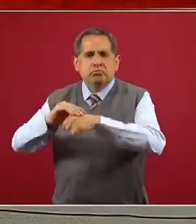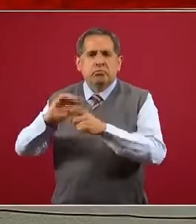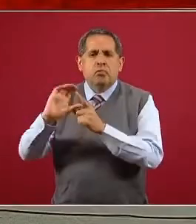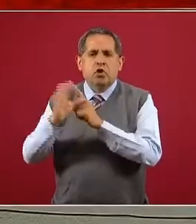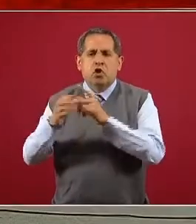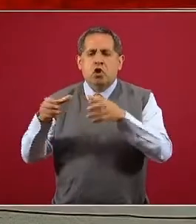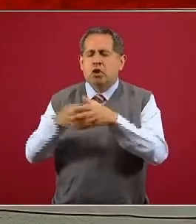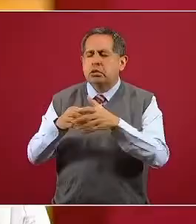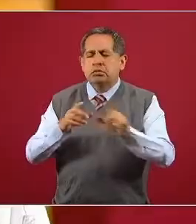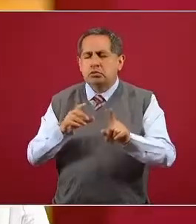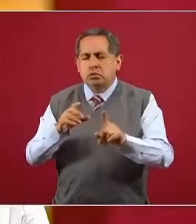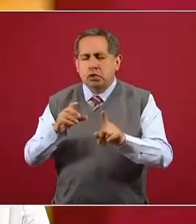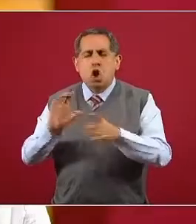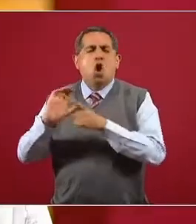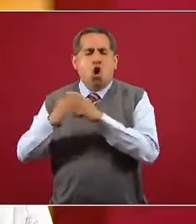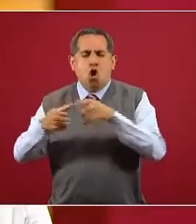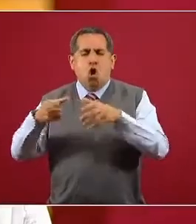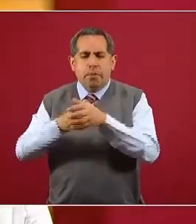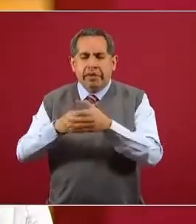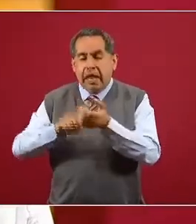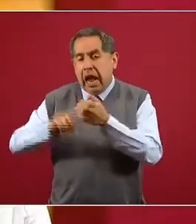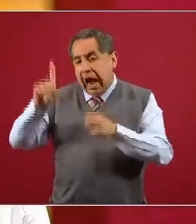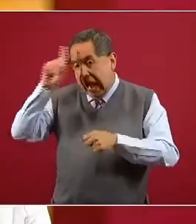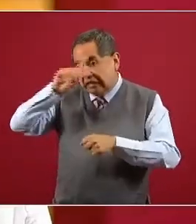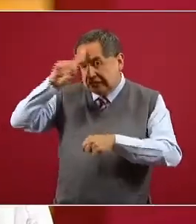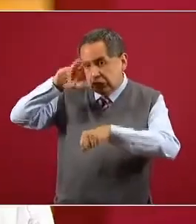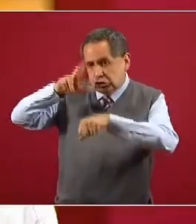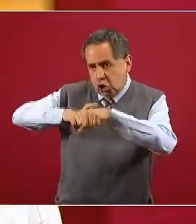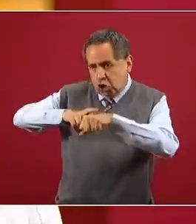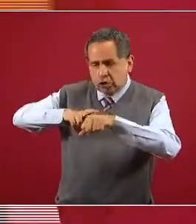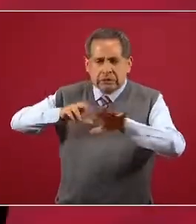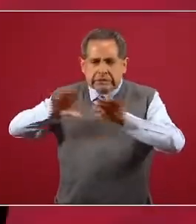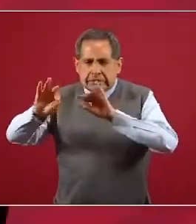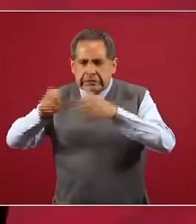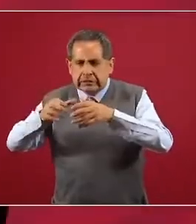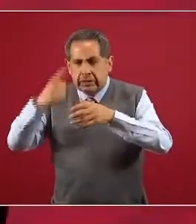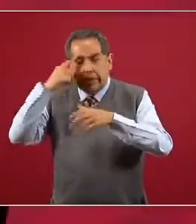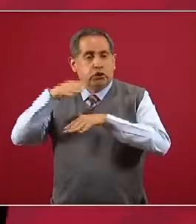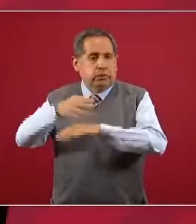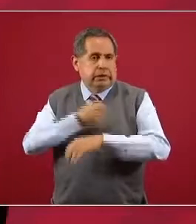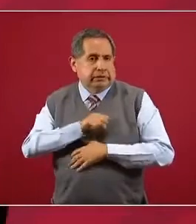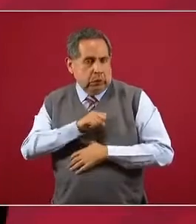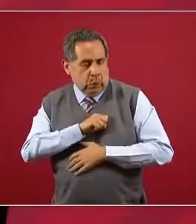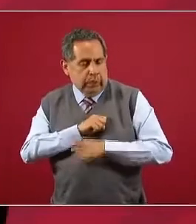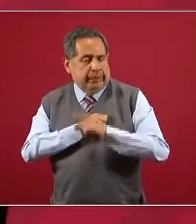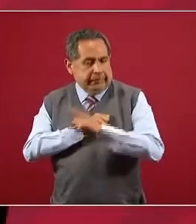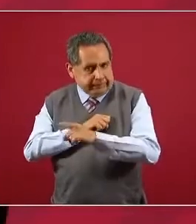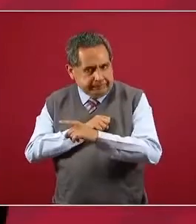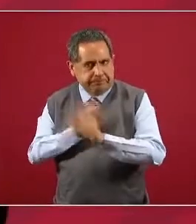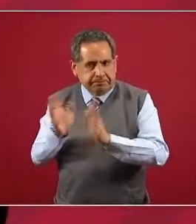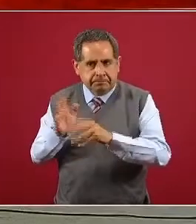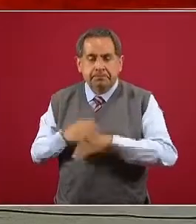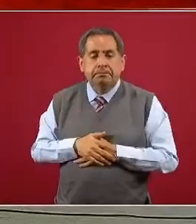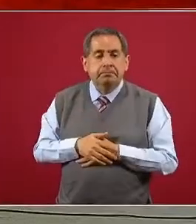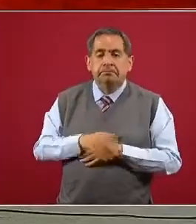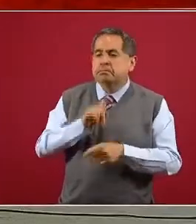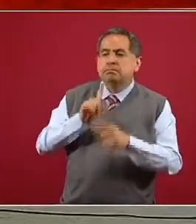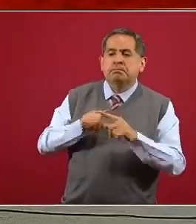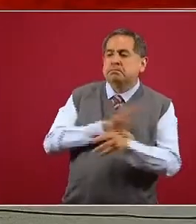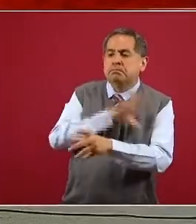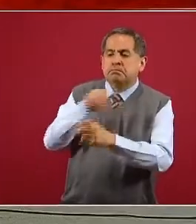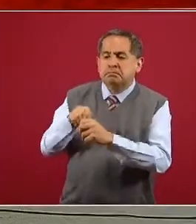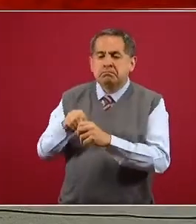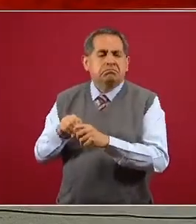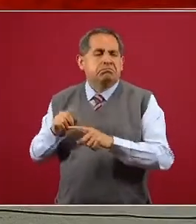no es consejo, es un comité asesor científico para el tema de salud. Participan en él